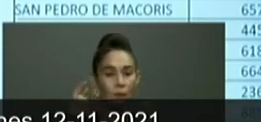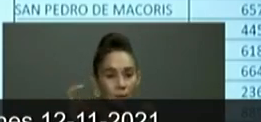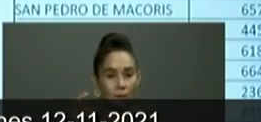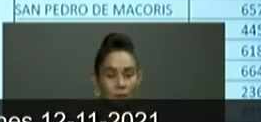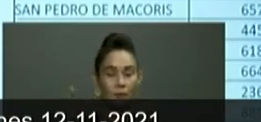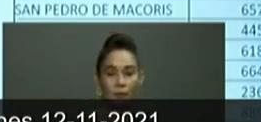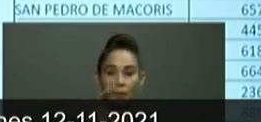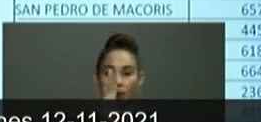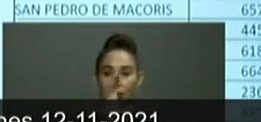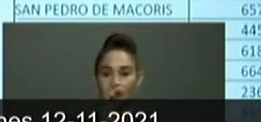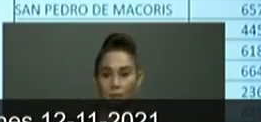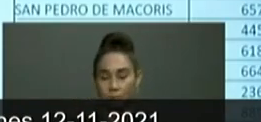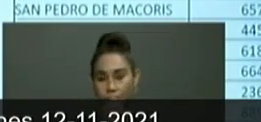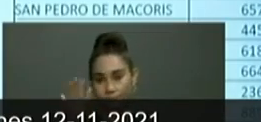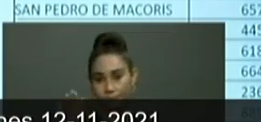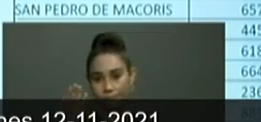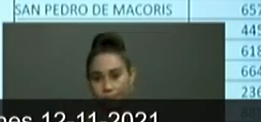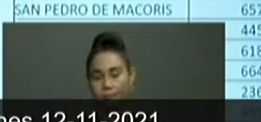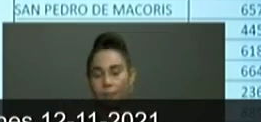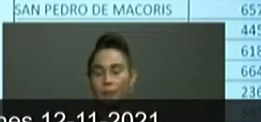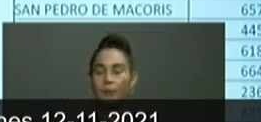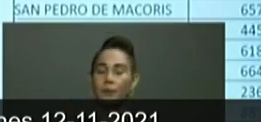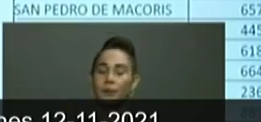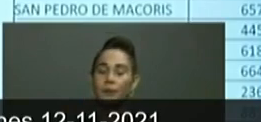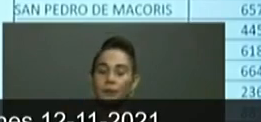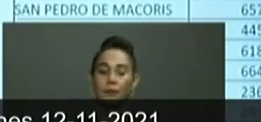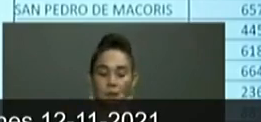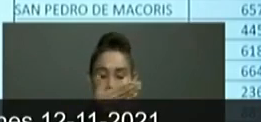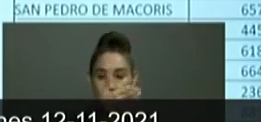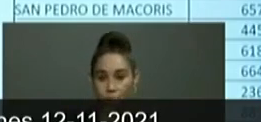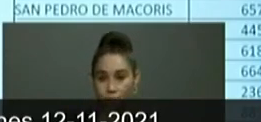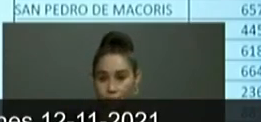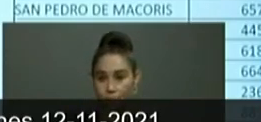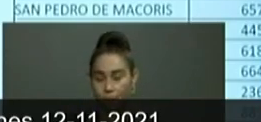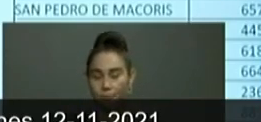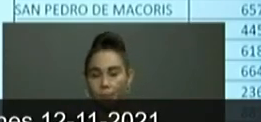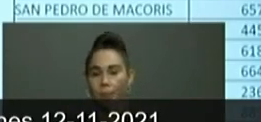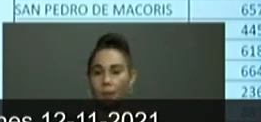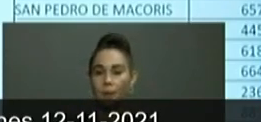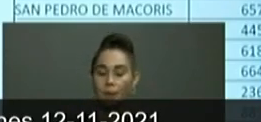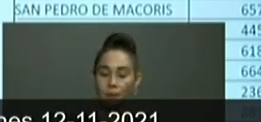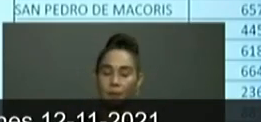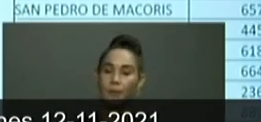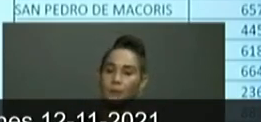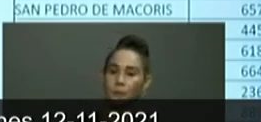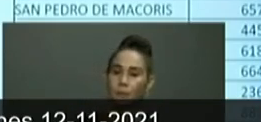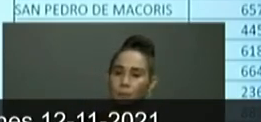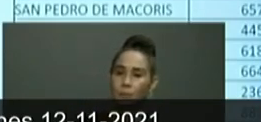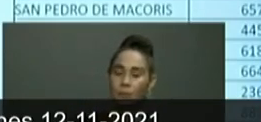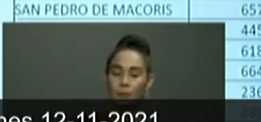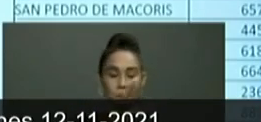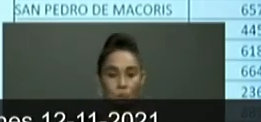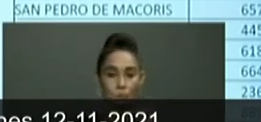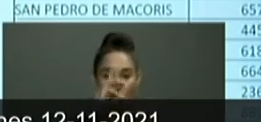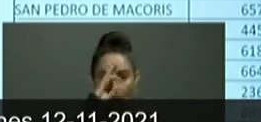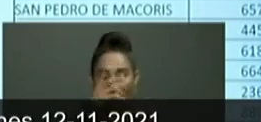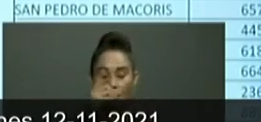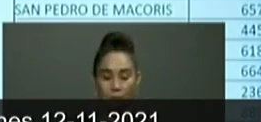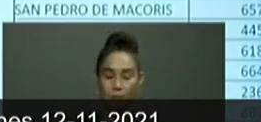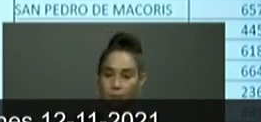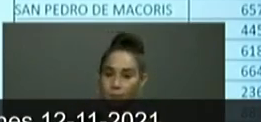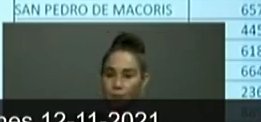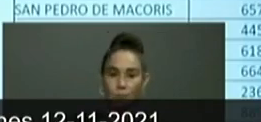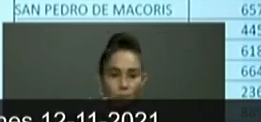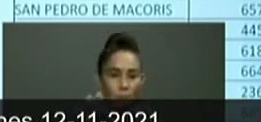eso. Ese ritmo, como ustedes pueden ver, es en todo el país que está ocurriendo la cantidad